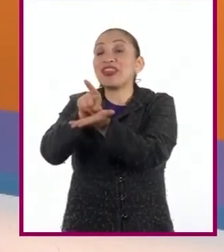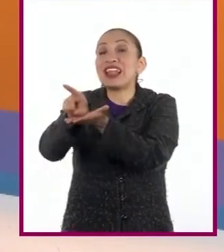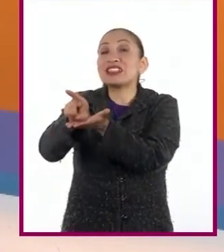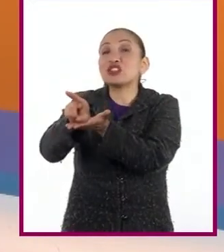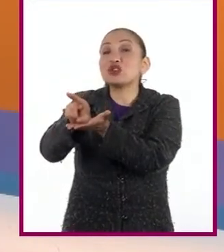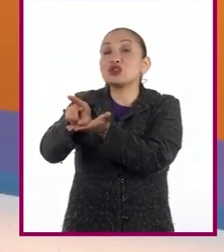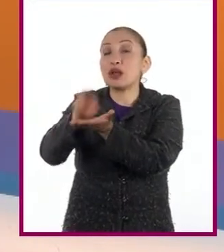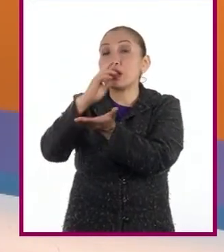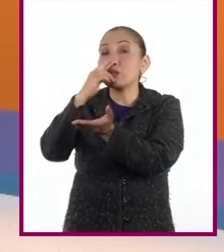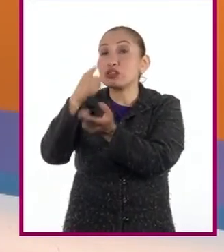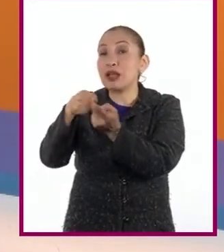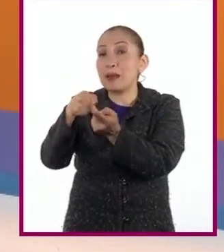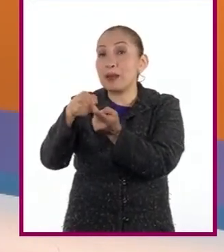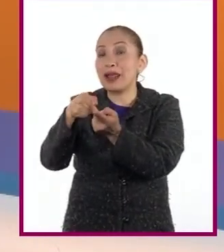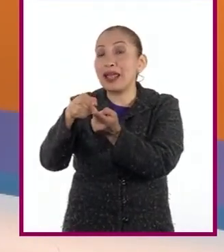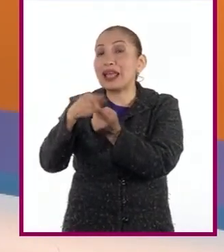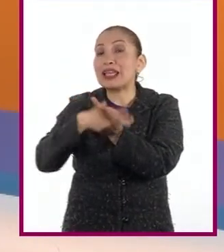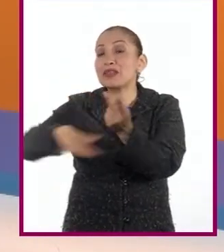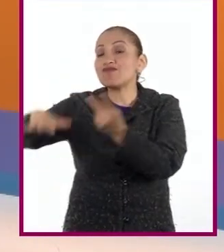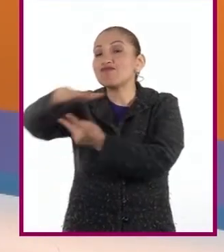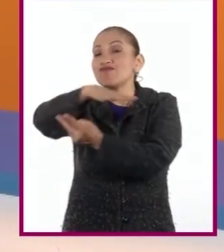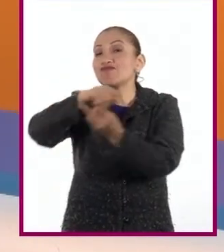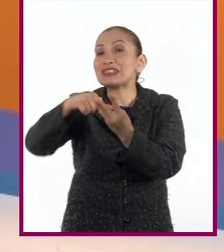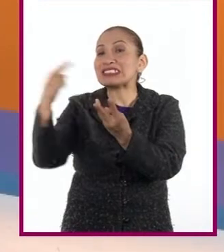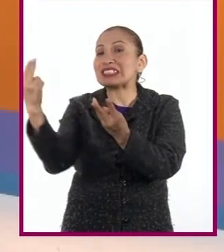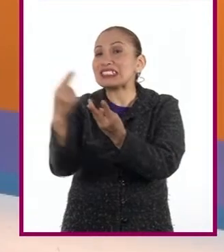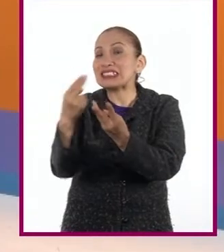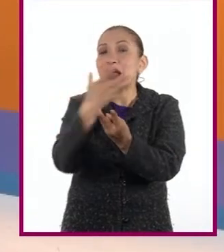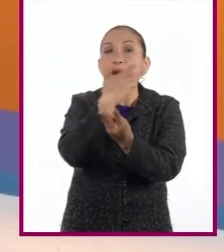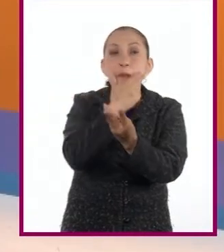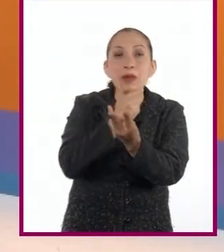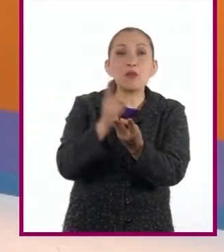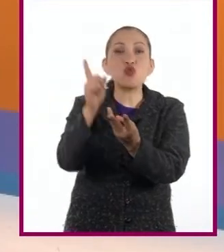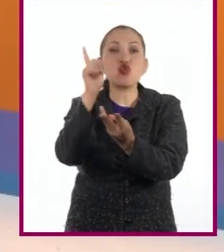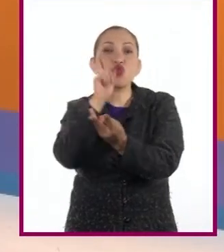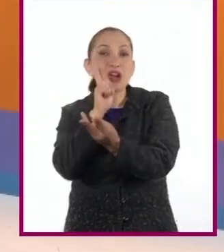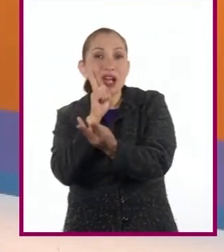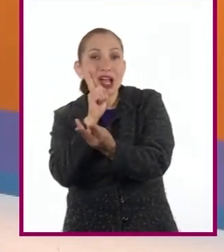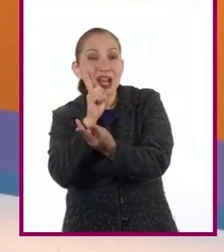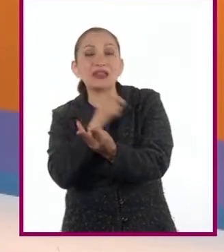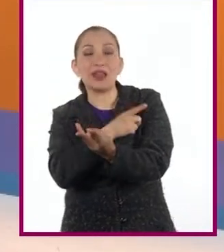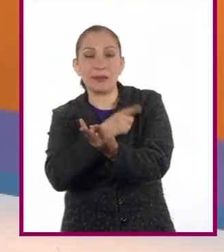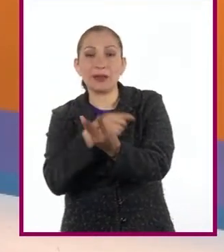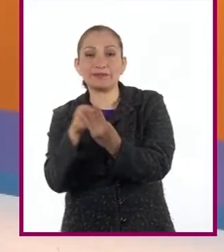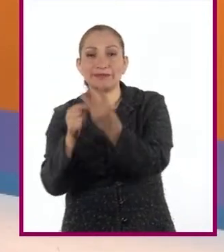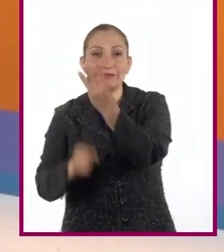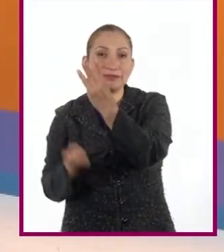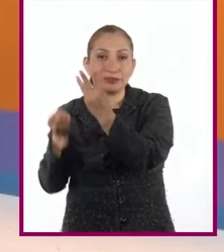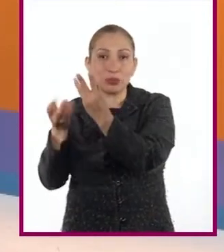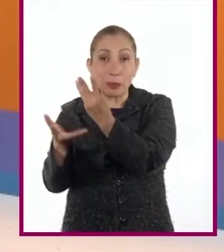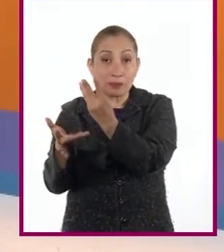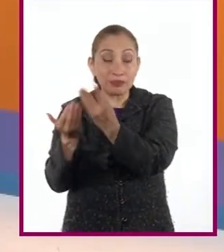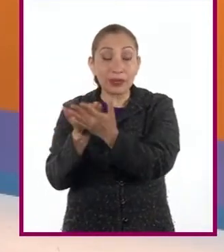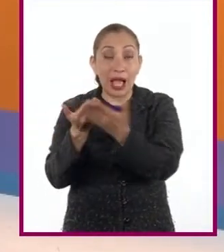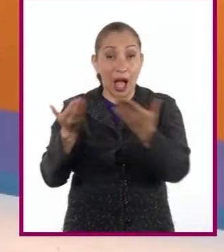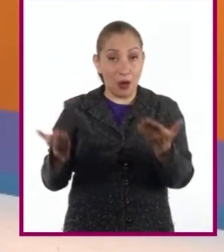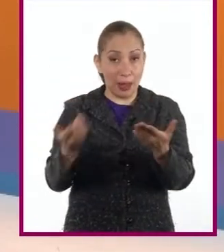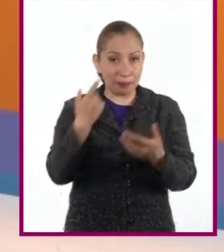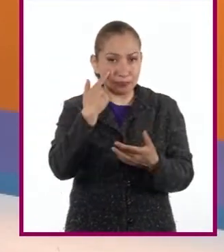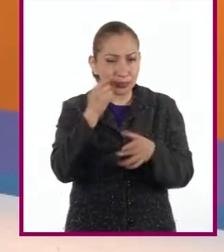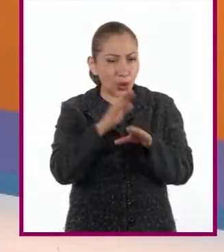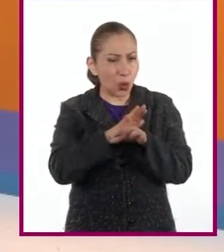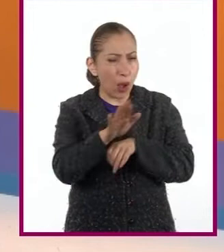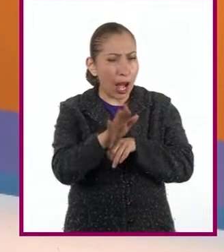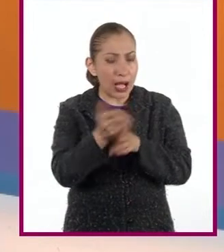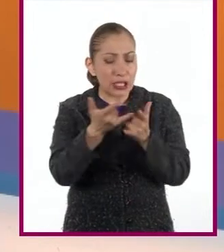las responsabilidades y condiciones que tanto mujeres y hombres deben tener. Ahora bien, ¿cuáles son